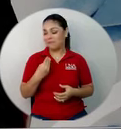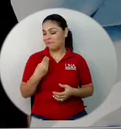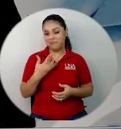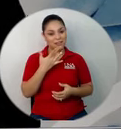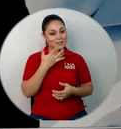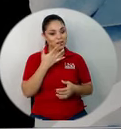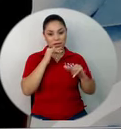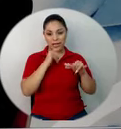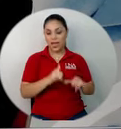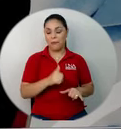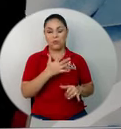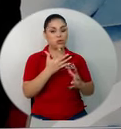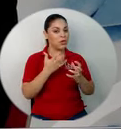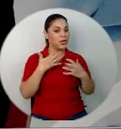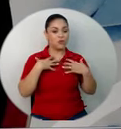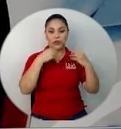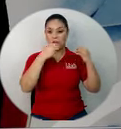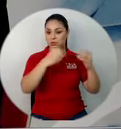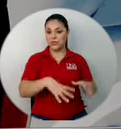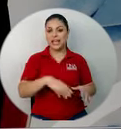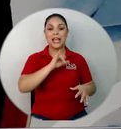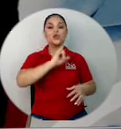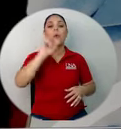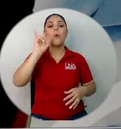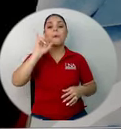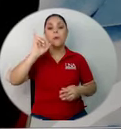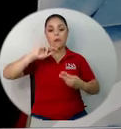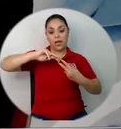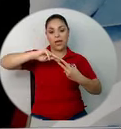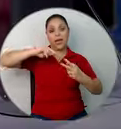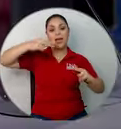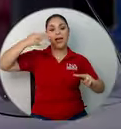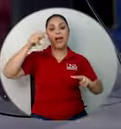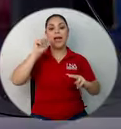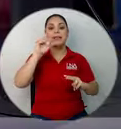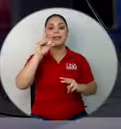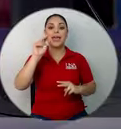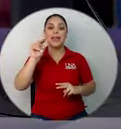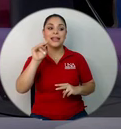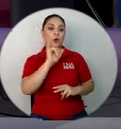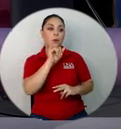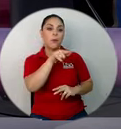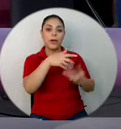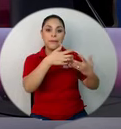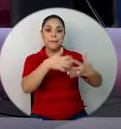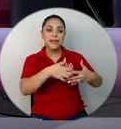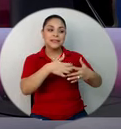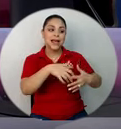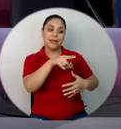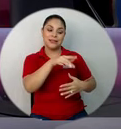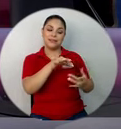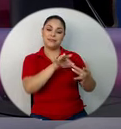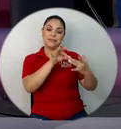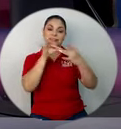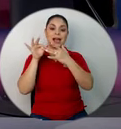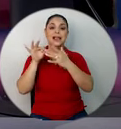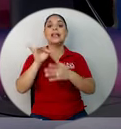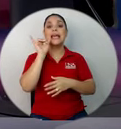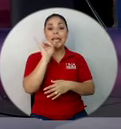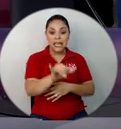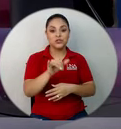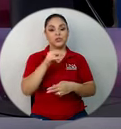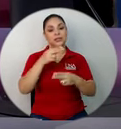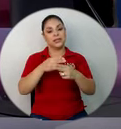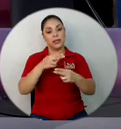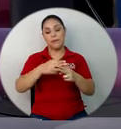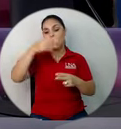quiero renunciar. ¿Cuál es ese ADN que esa organización tiene que la hace especial? Esa es su cultura